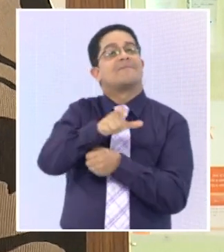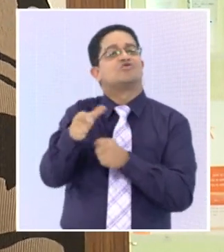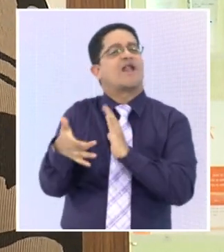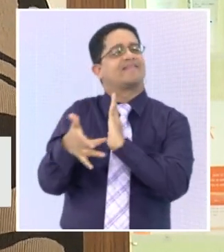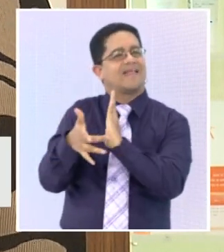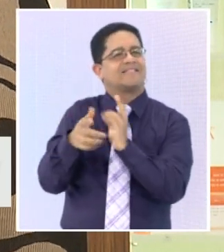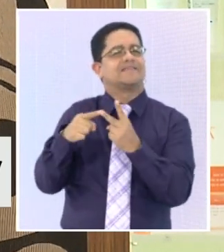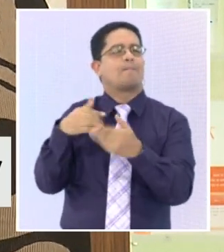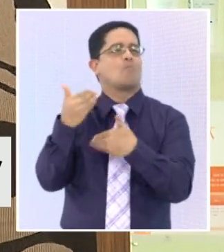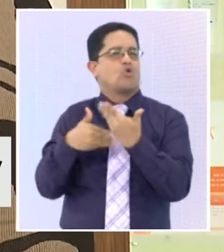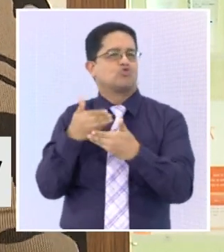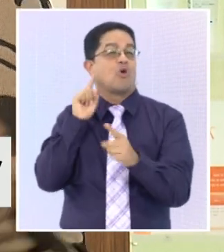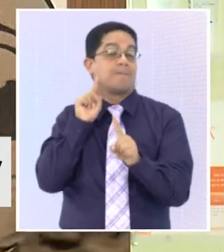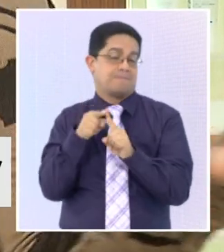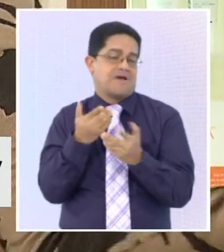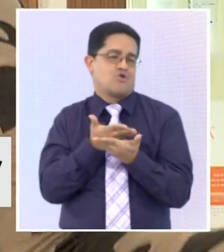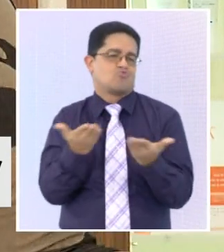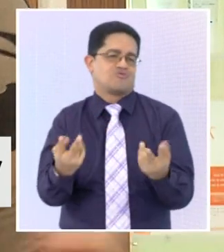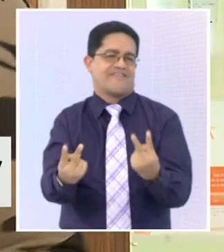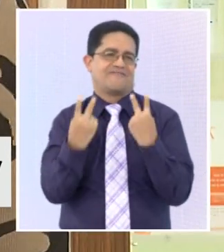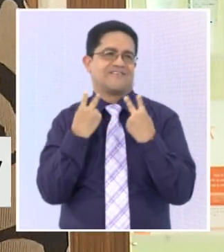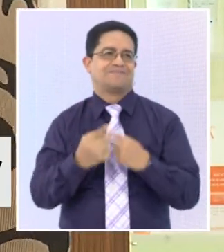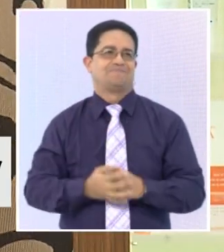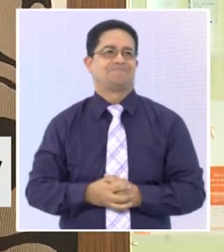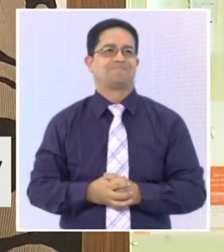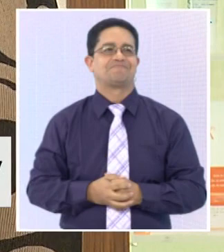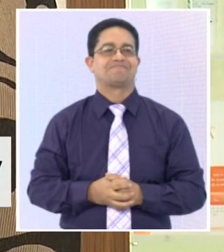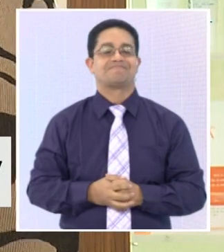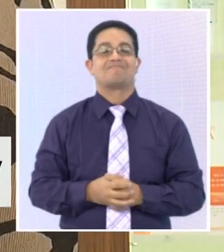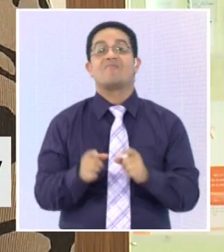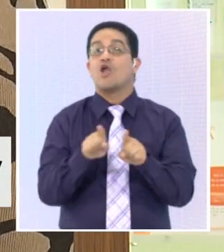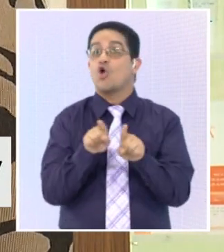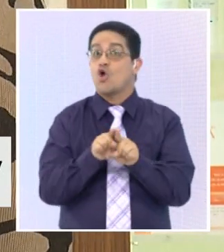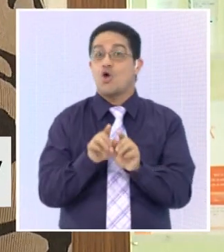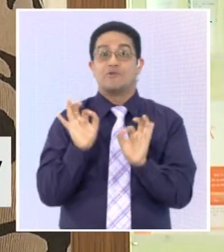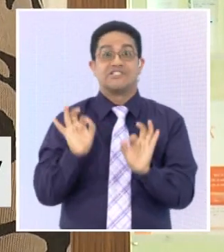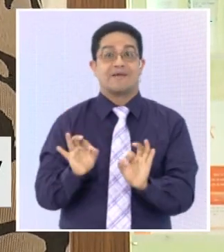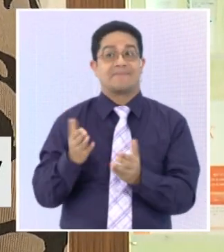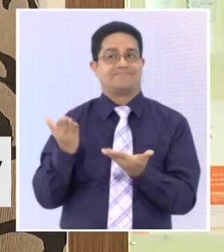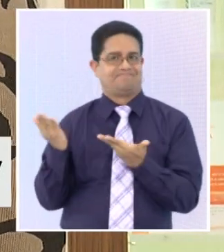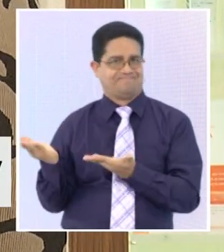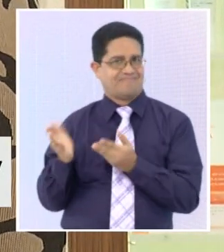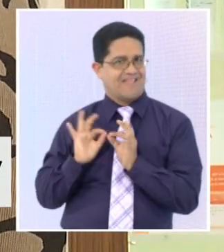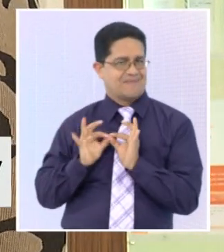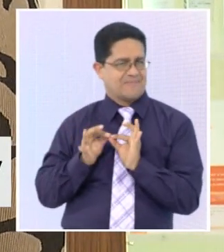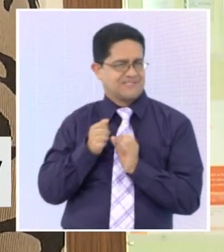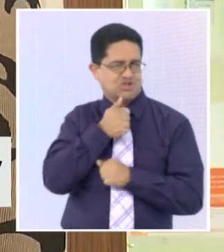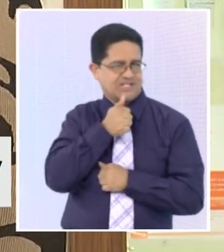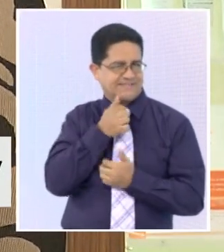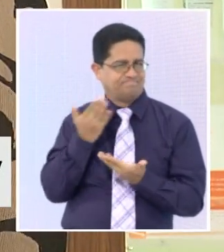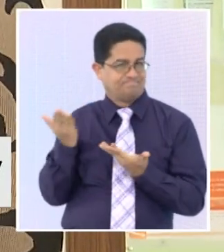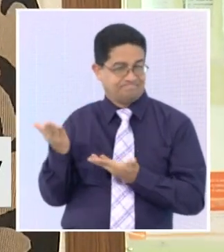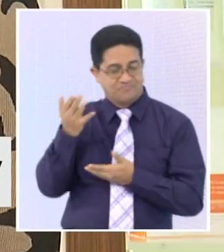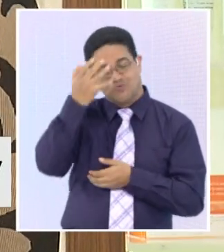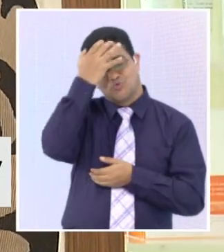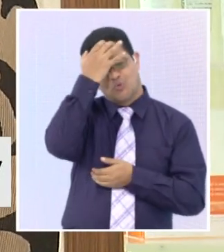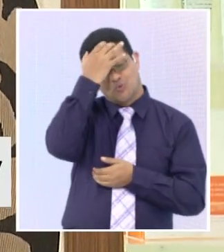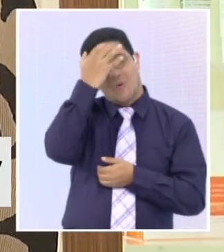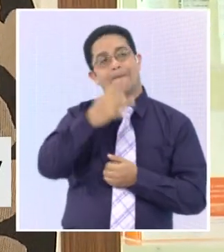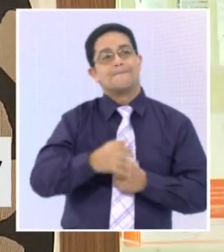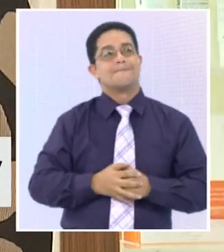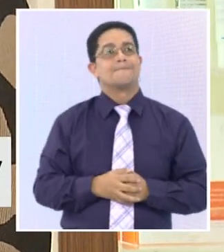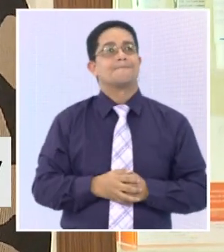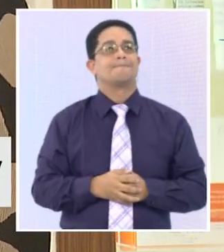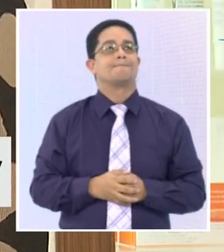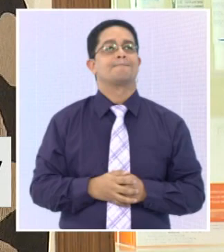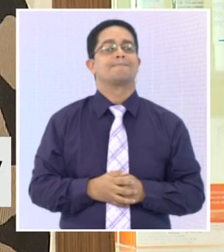y de producción que hace posible que este espacio llegue hasta sus hogares. Como siempre, en interpretación de lengua de señas, nuestro compañero